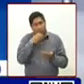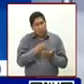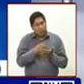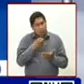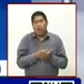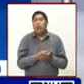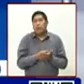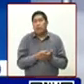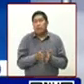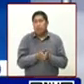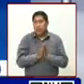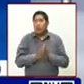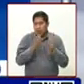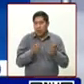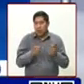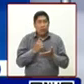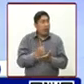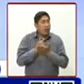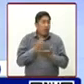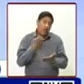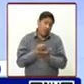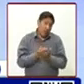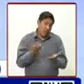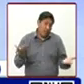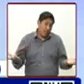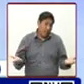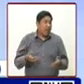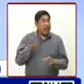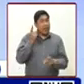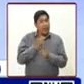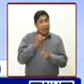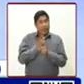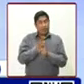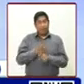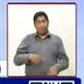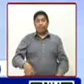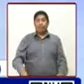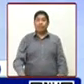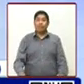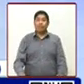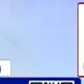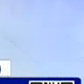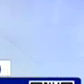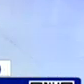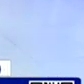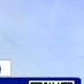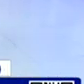dinero. Le estamos pidiendo así, porque es ayuda económica, Miriam. Exactamente.